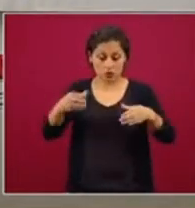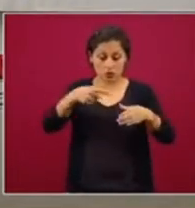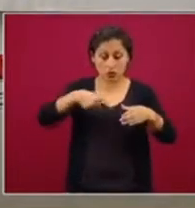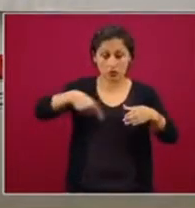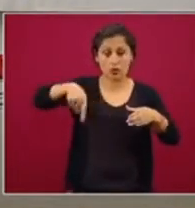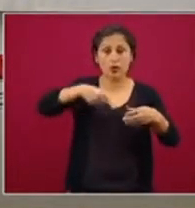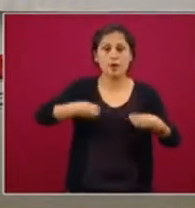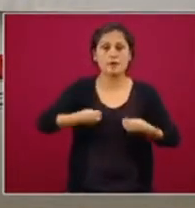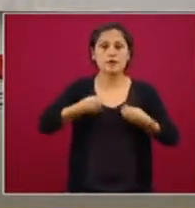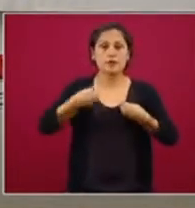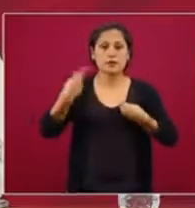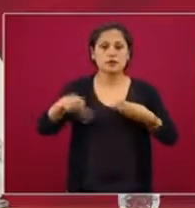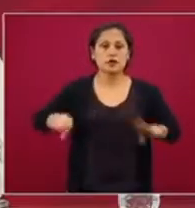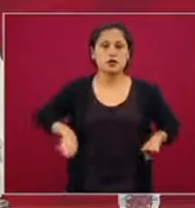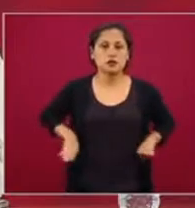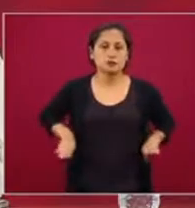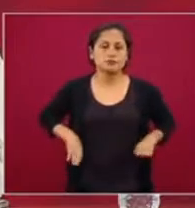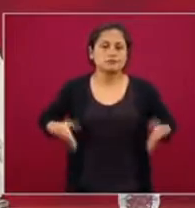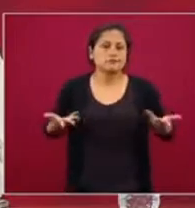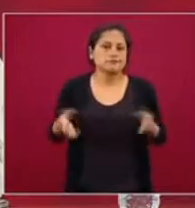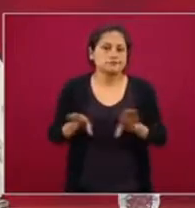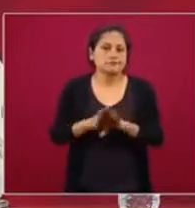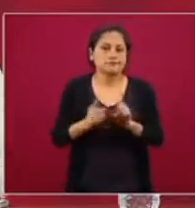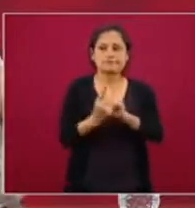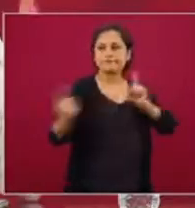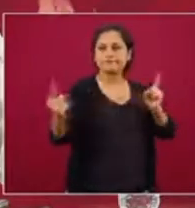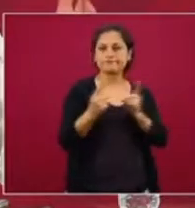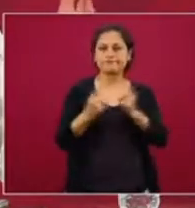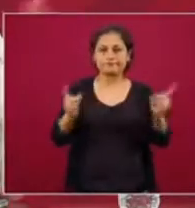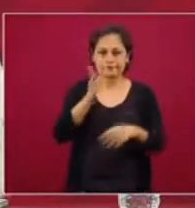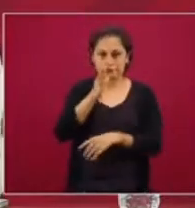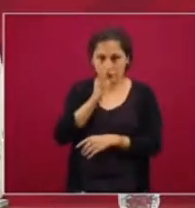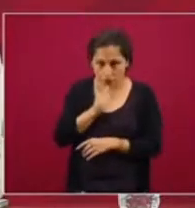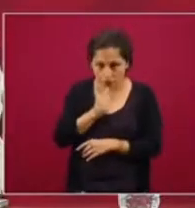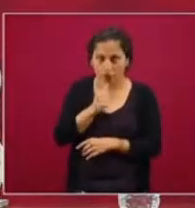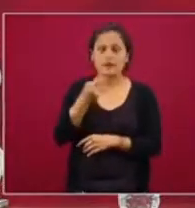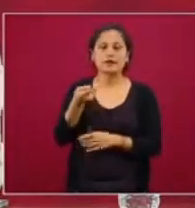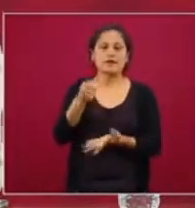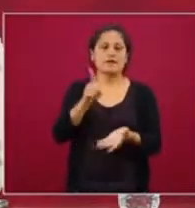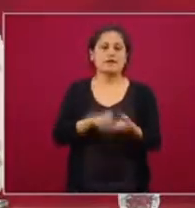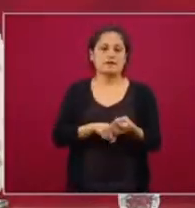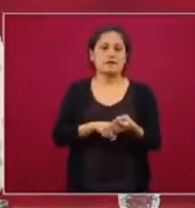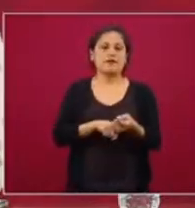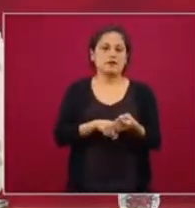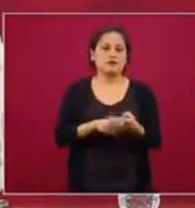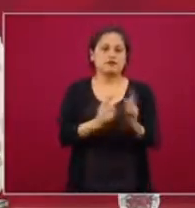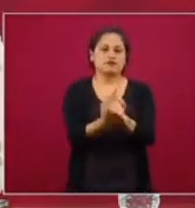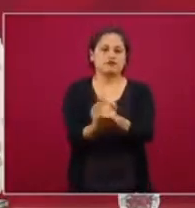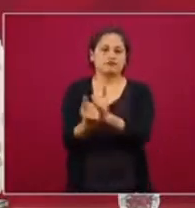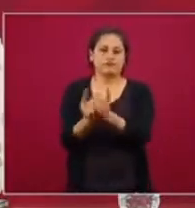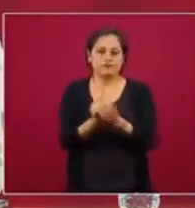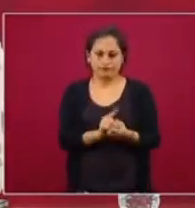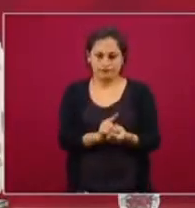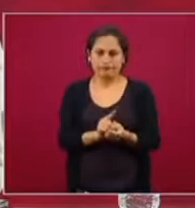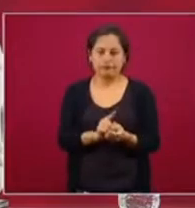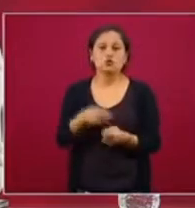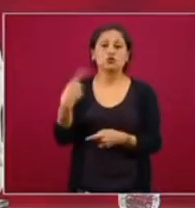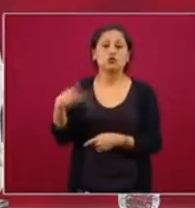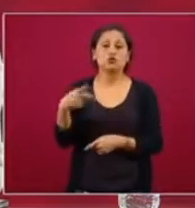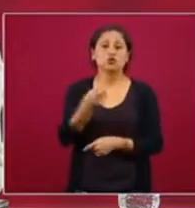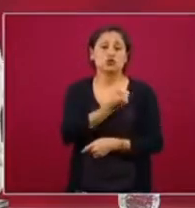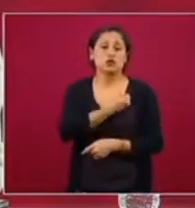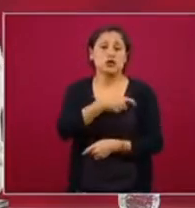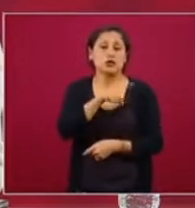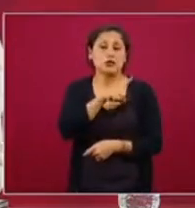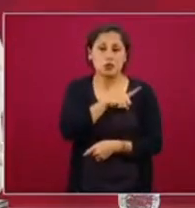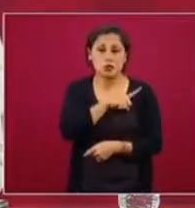otros, en no pocos penales, sobre todo los estatales, hacinamiento, condiciones de salud deterioradas por